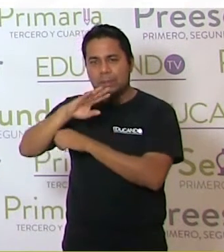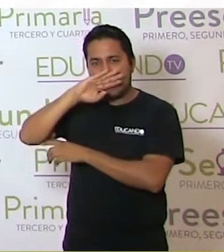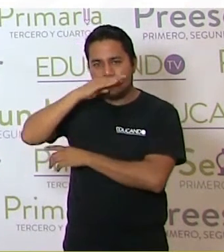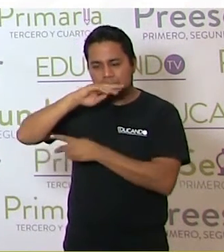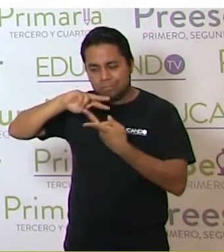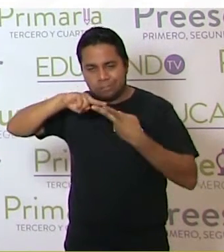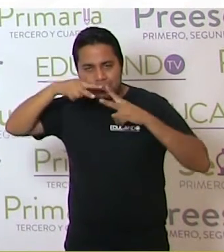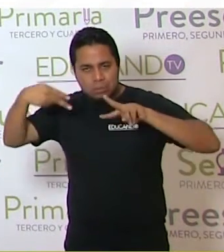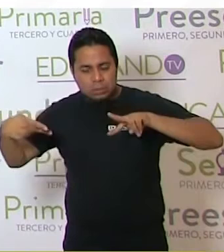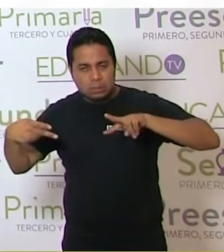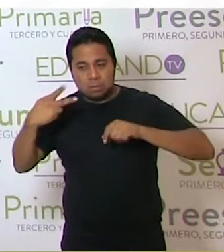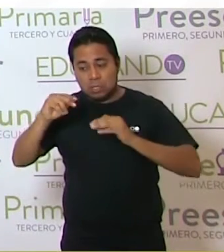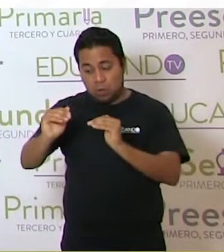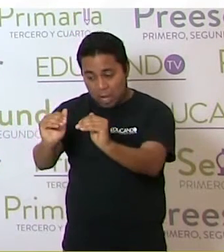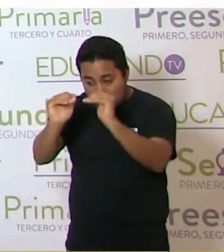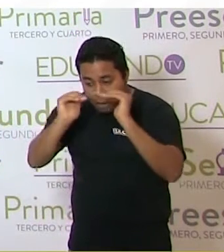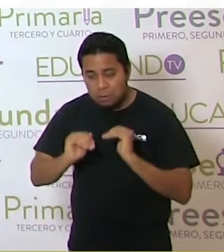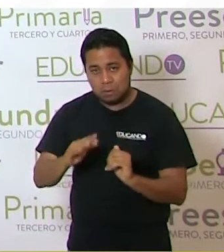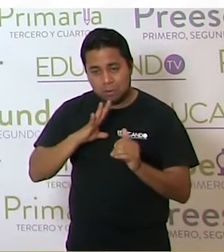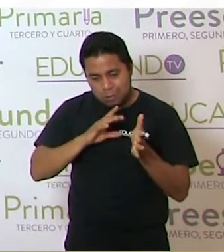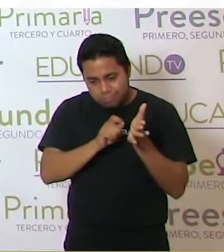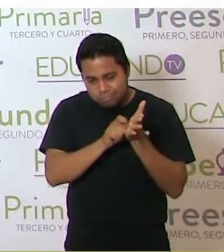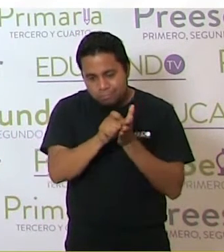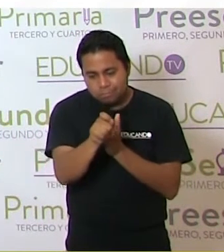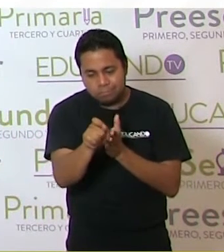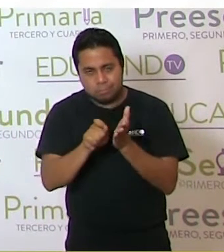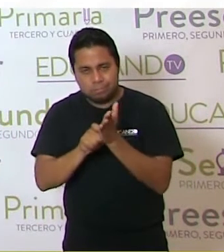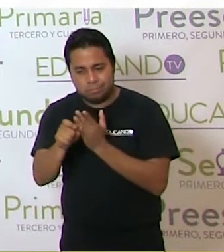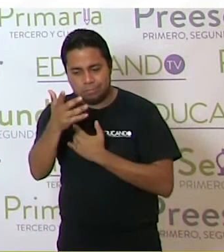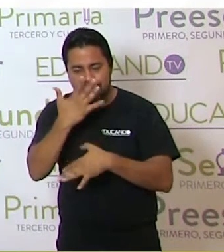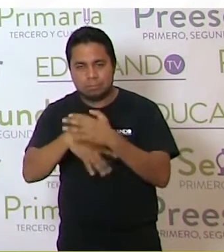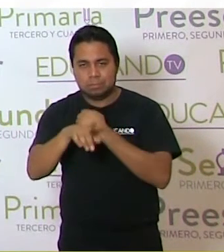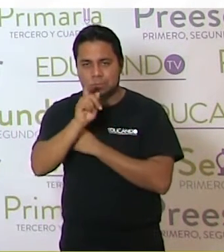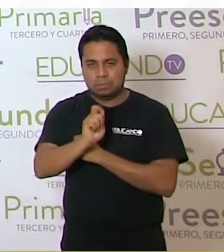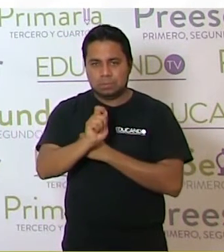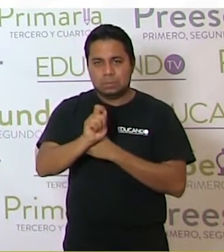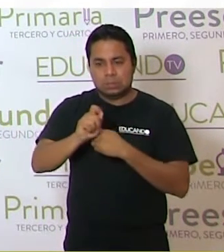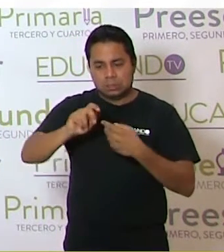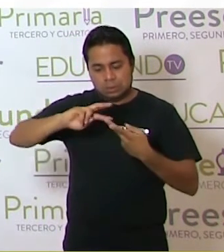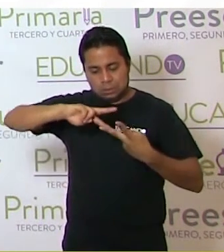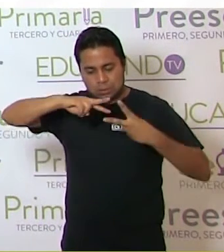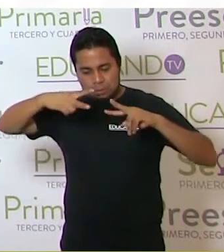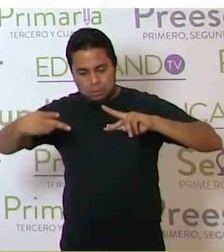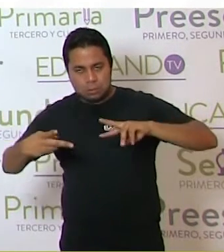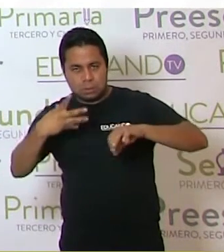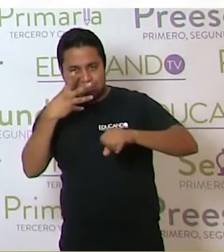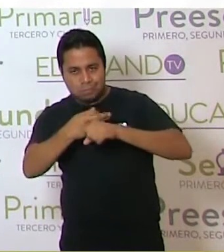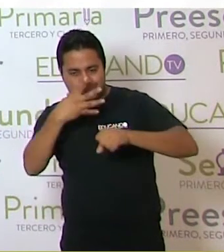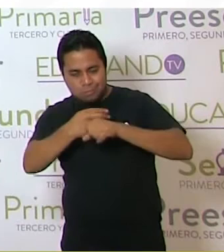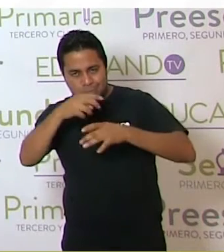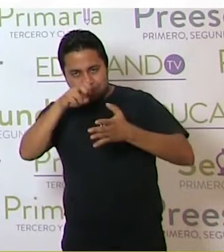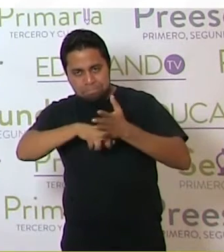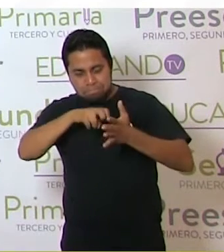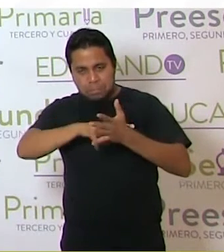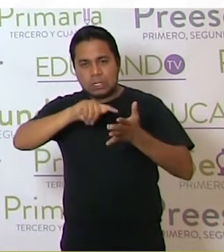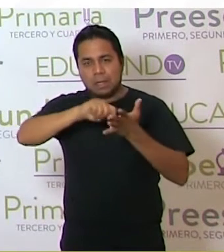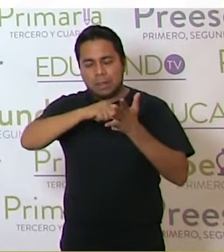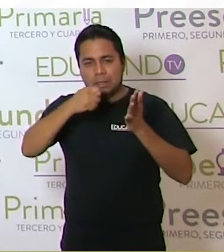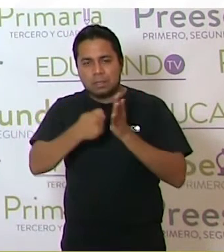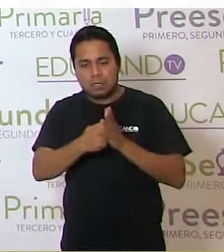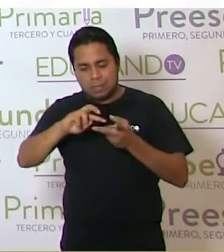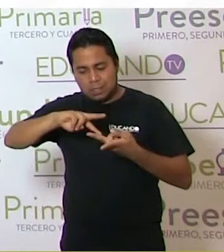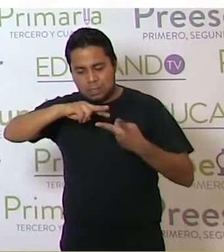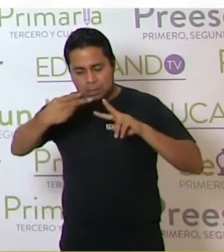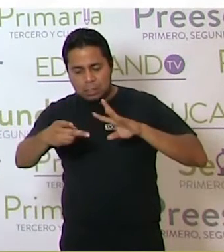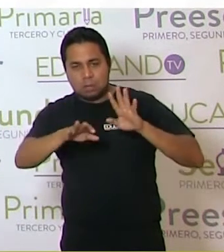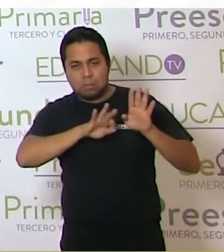podemos ver que ya está subrayado una parte que dice la modificación genética es una técnica en la que los genes pueden ser